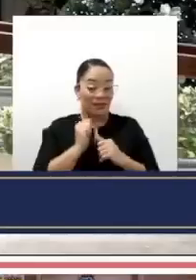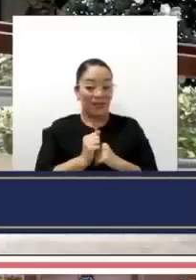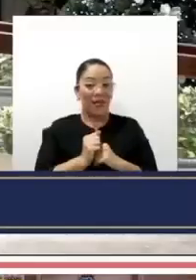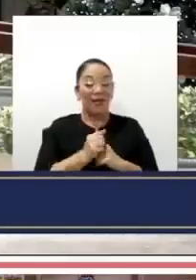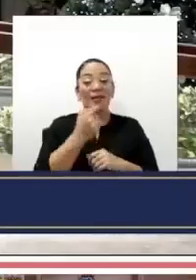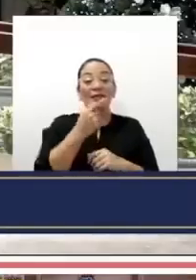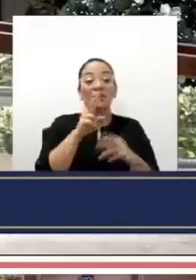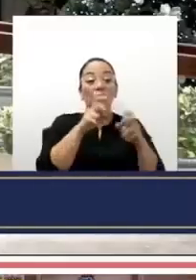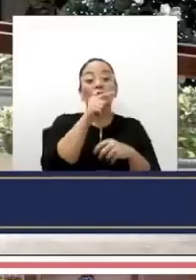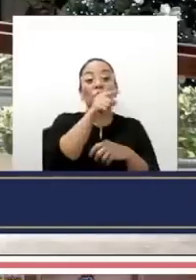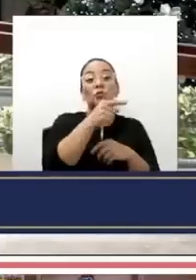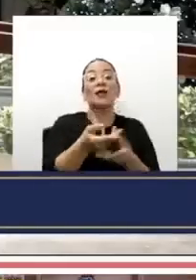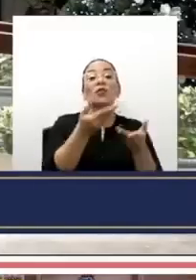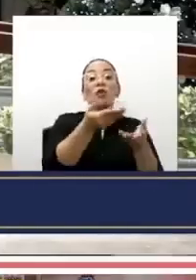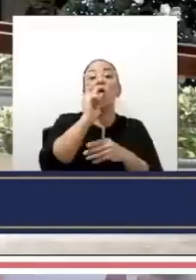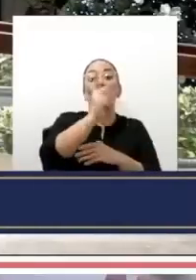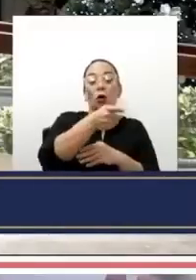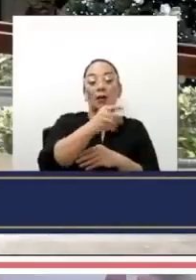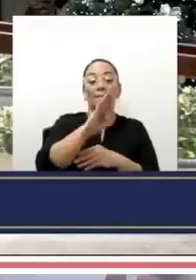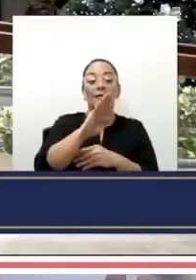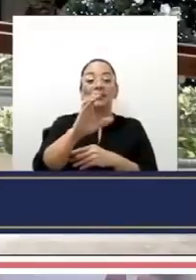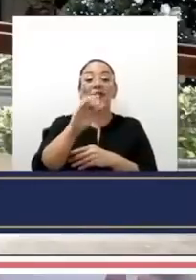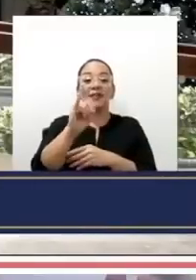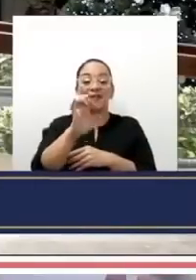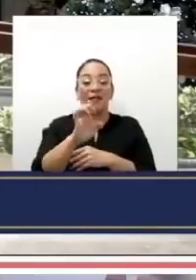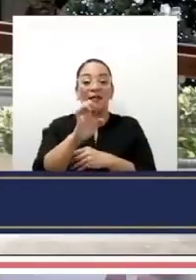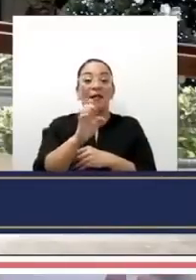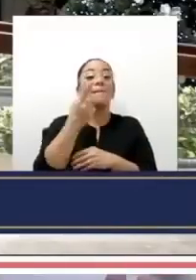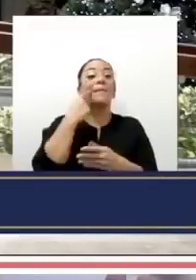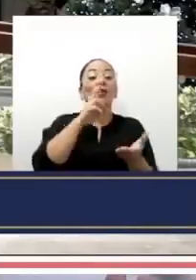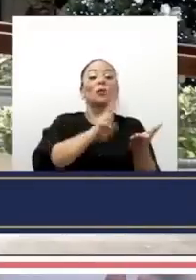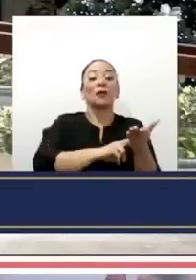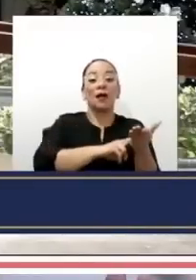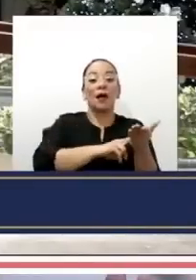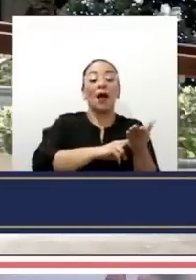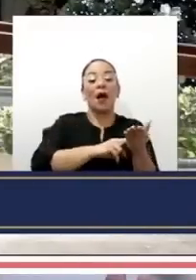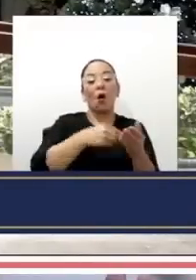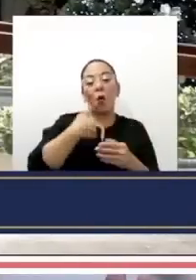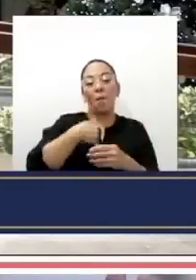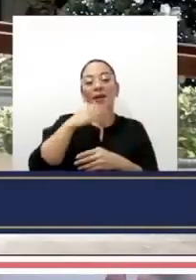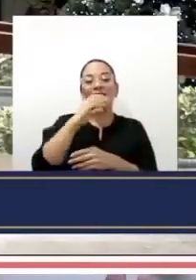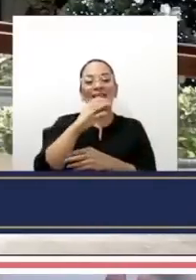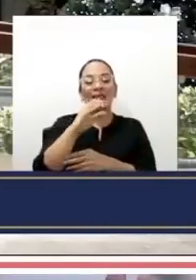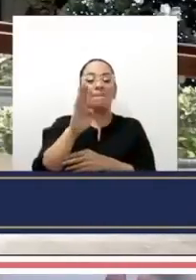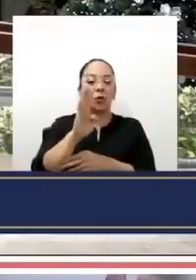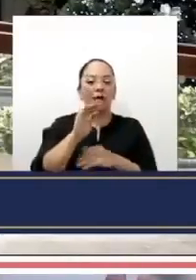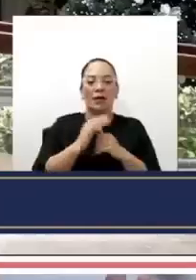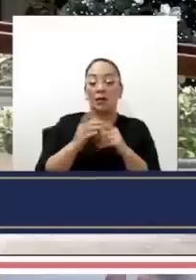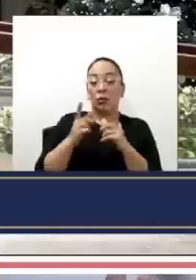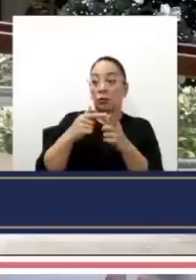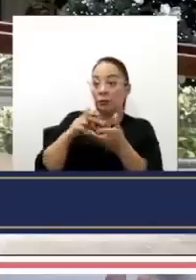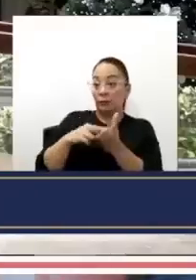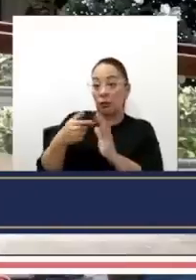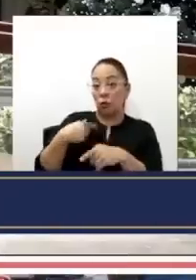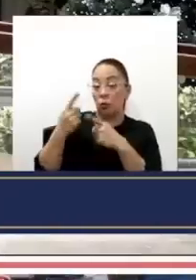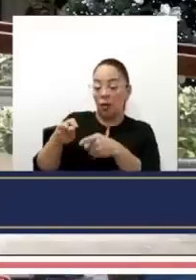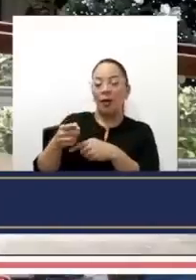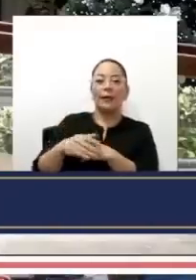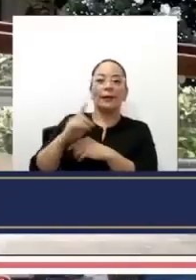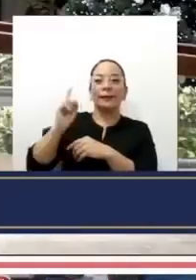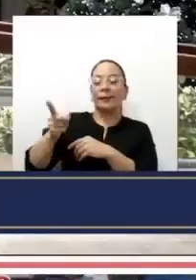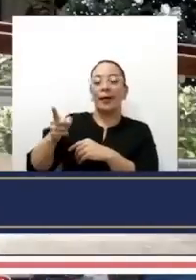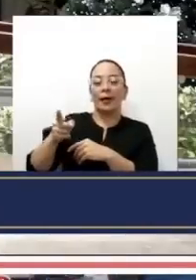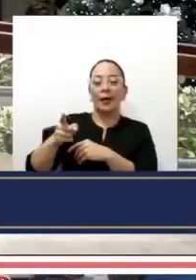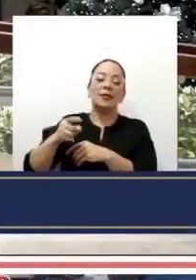usted le dio orden al BCE de que contrataran a Bulgarelli. Entonces yo le voy a dar orden a JP